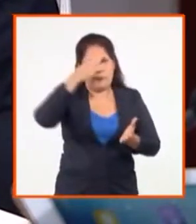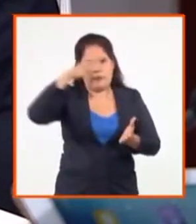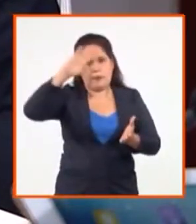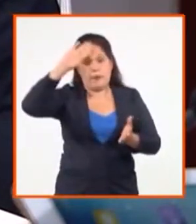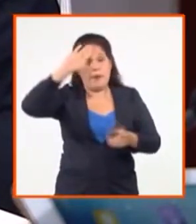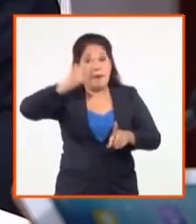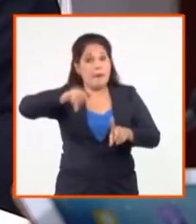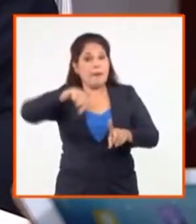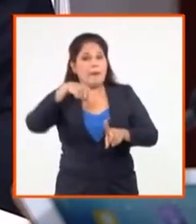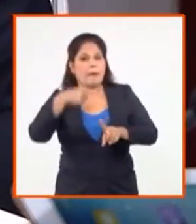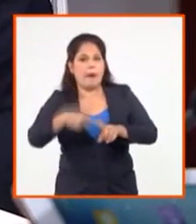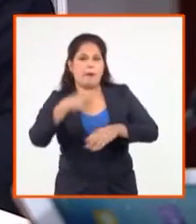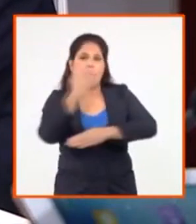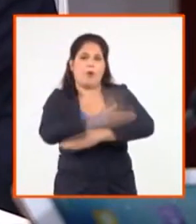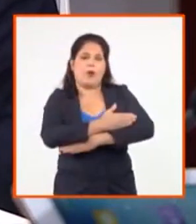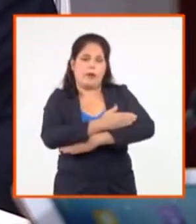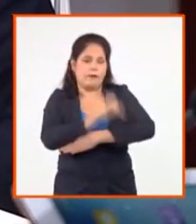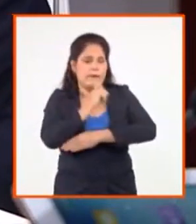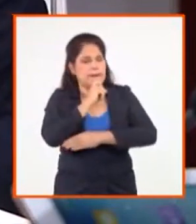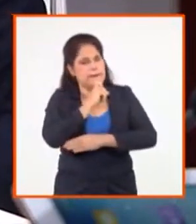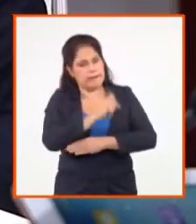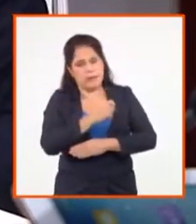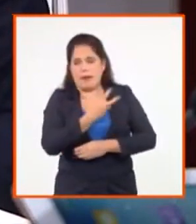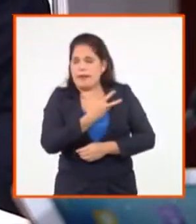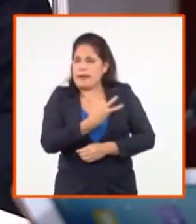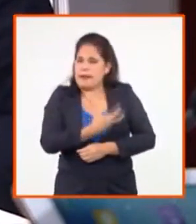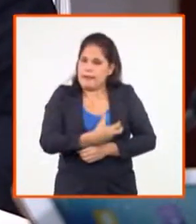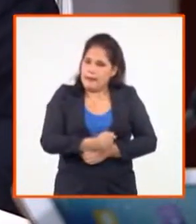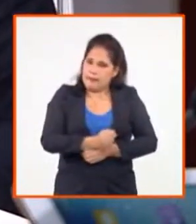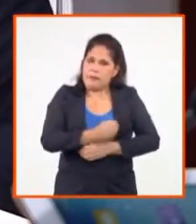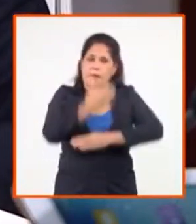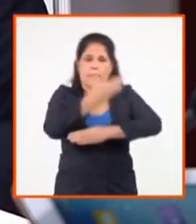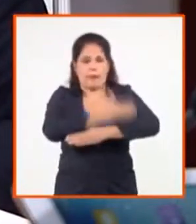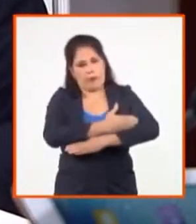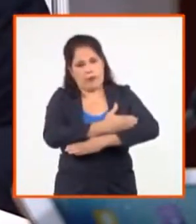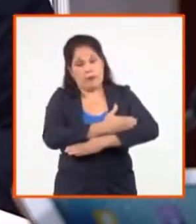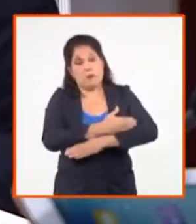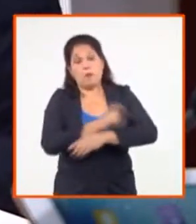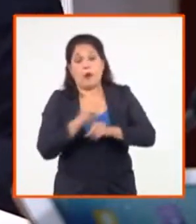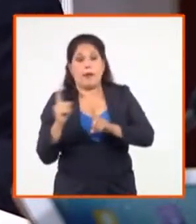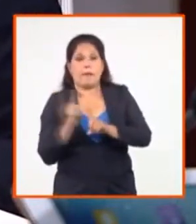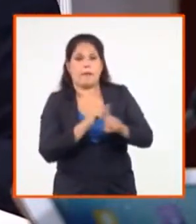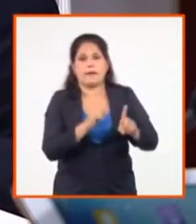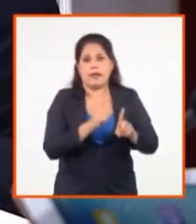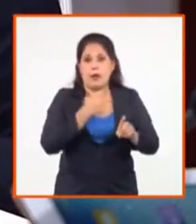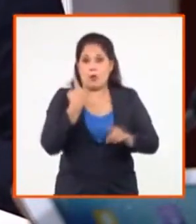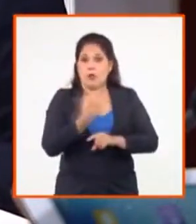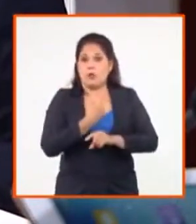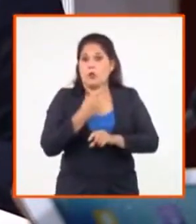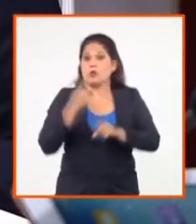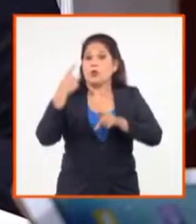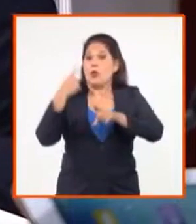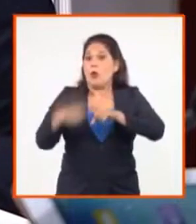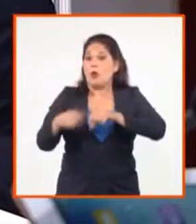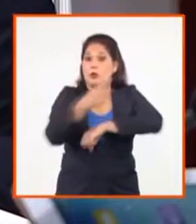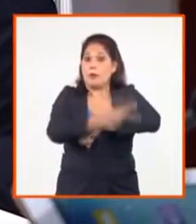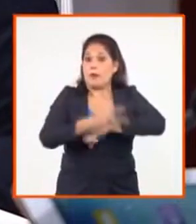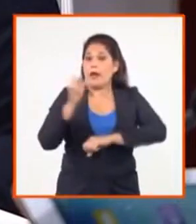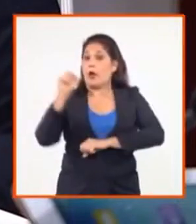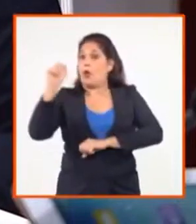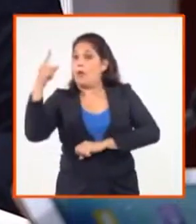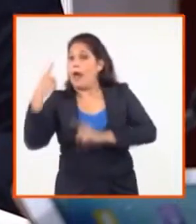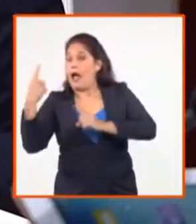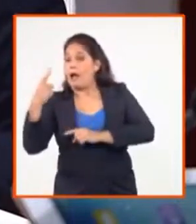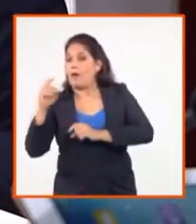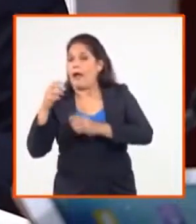más triste, más vergonzosa. Y es que persiguen cada una de nuestras transacciones, tanto económicas como financieras.